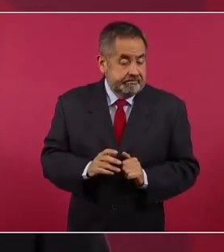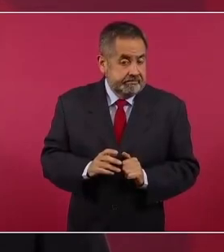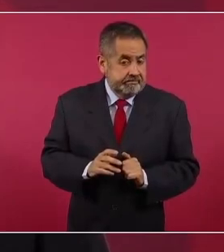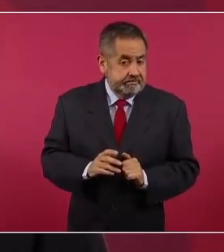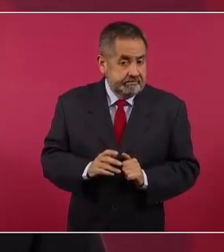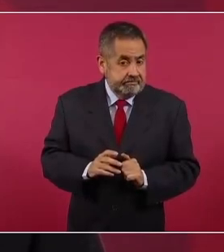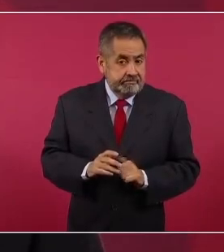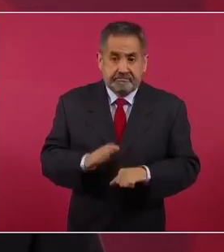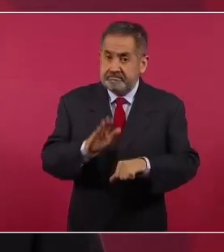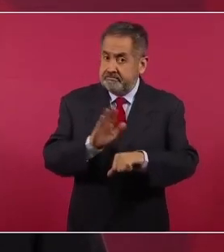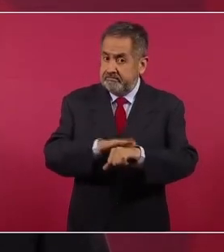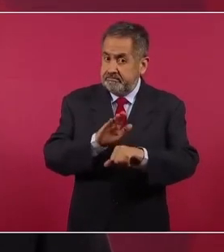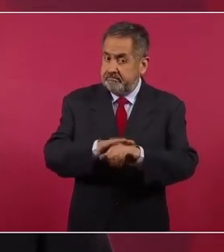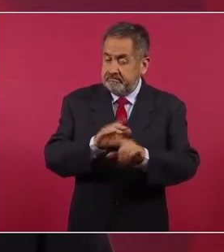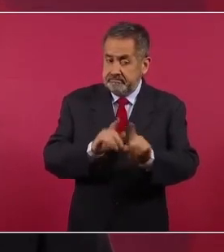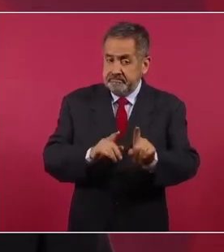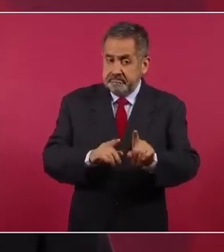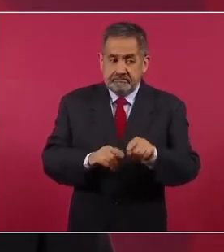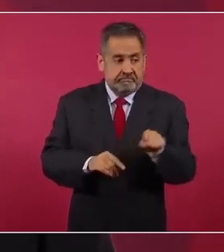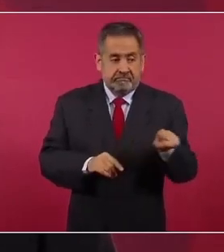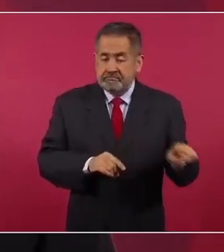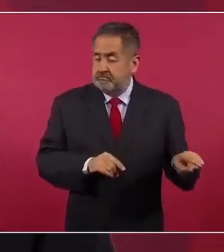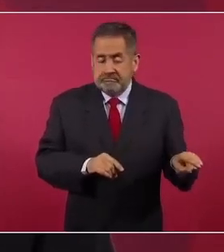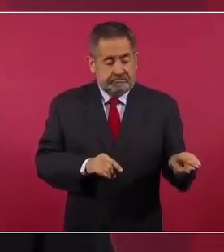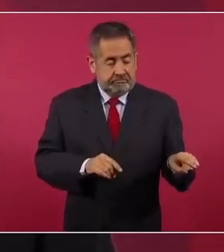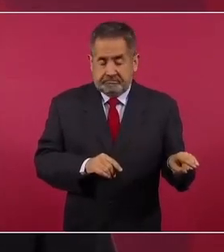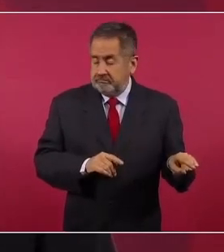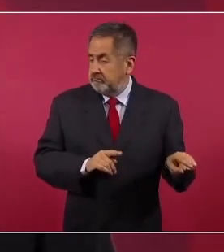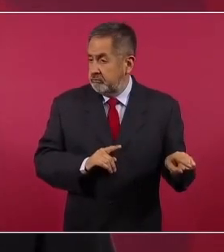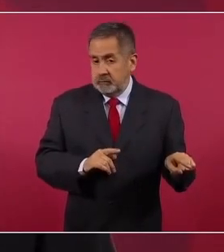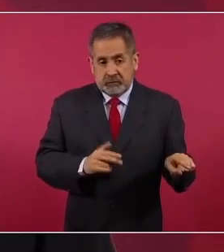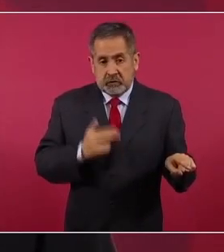no sirve, no funciona